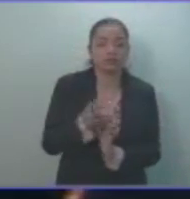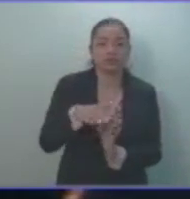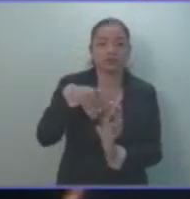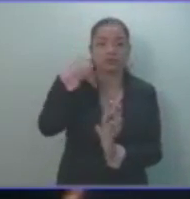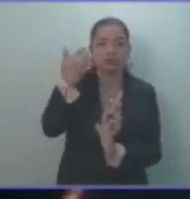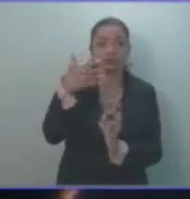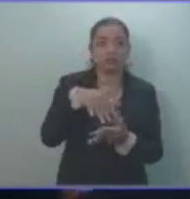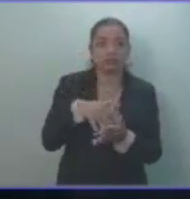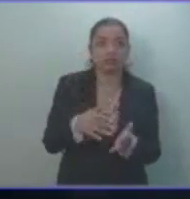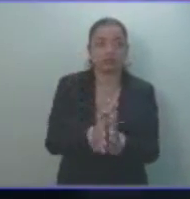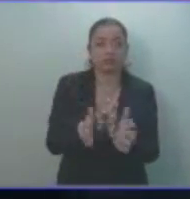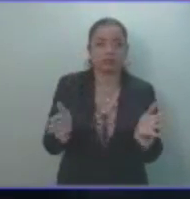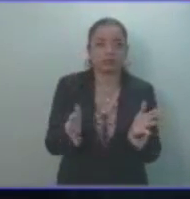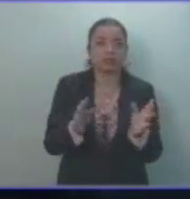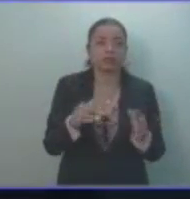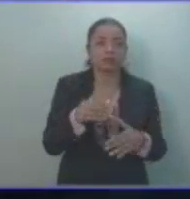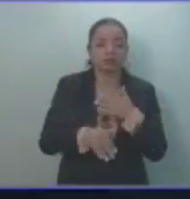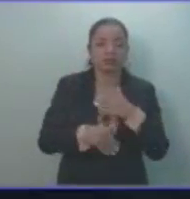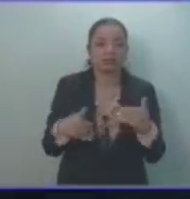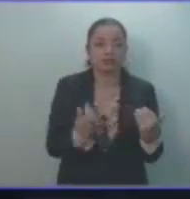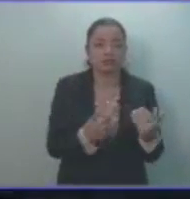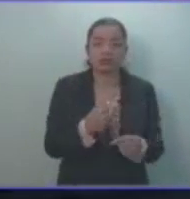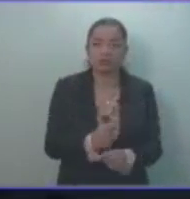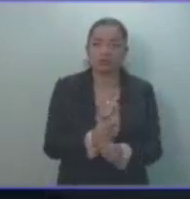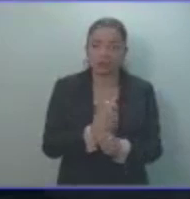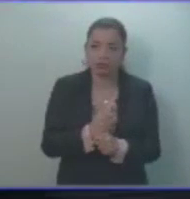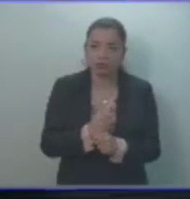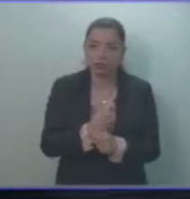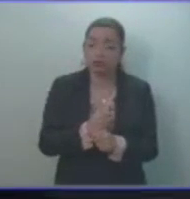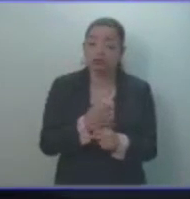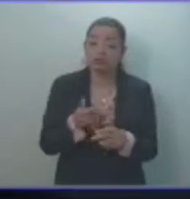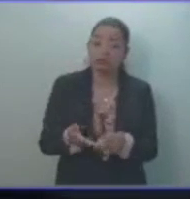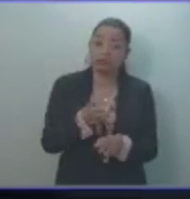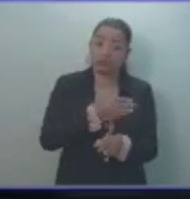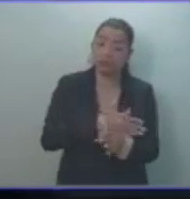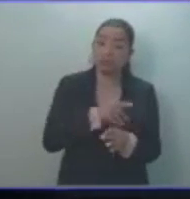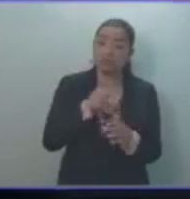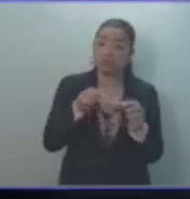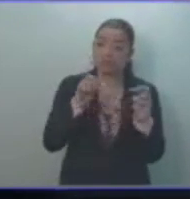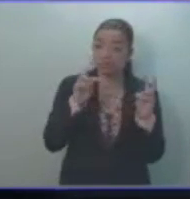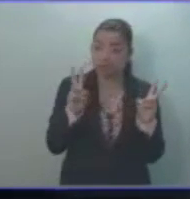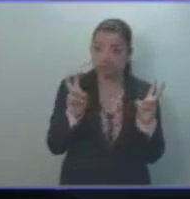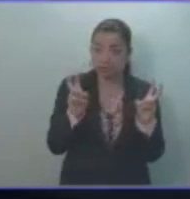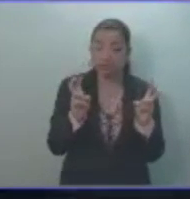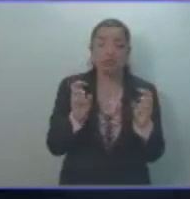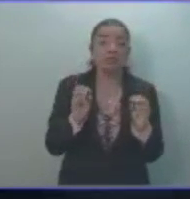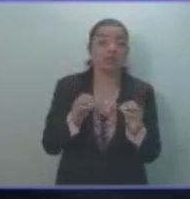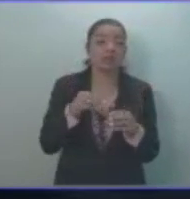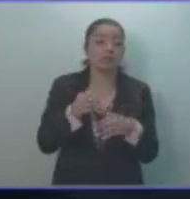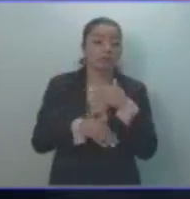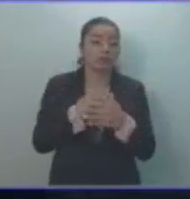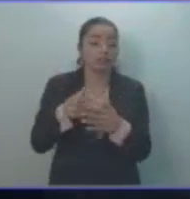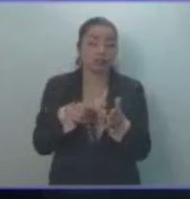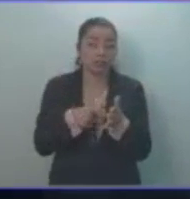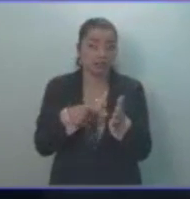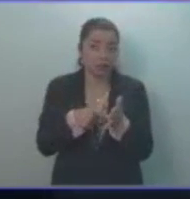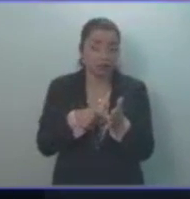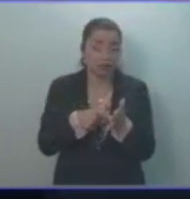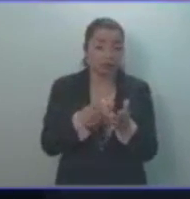administración pública. En una de las grandes incertidumbres antes de encontrar o antes de emitir deuda